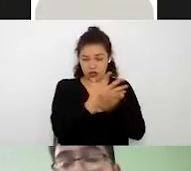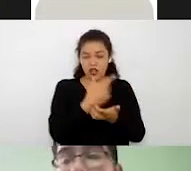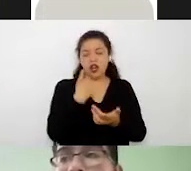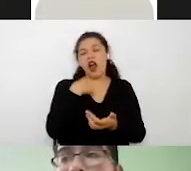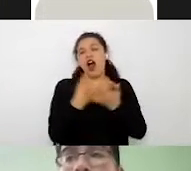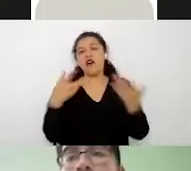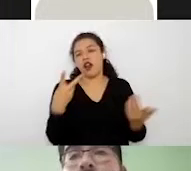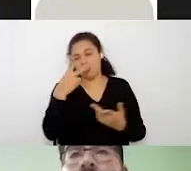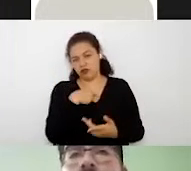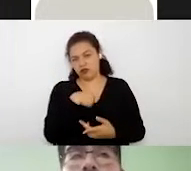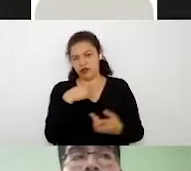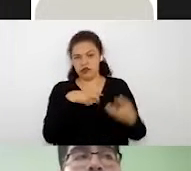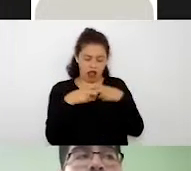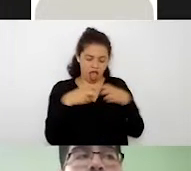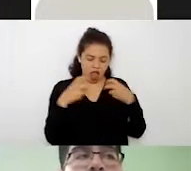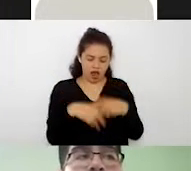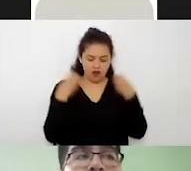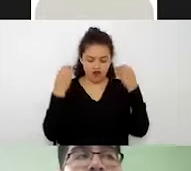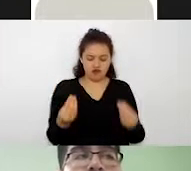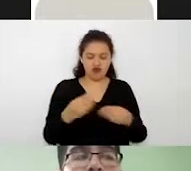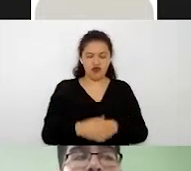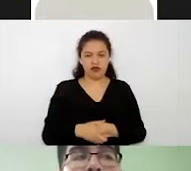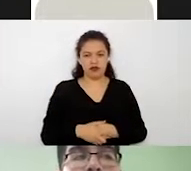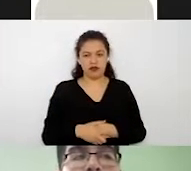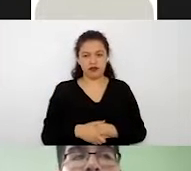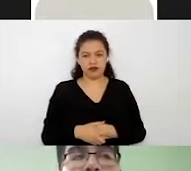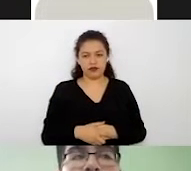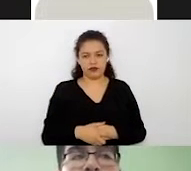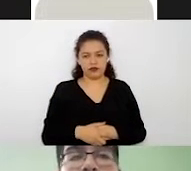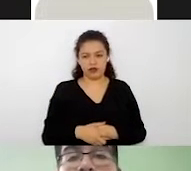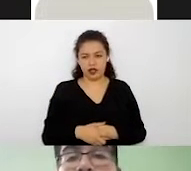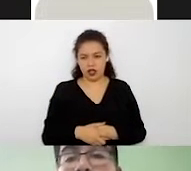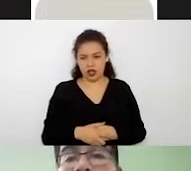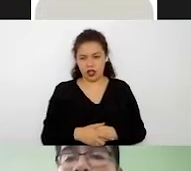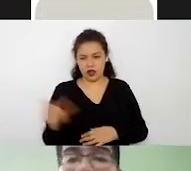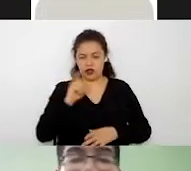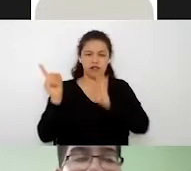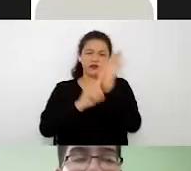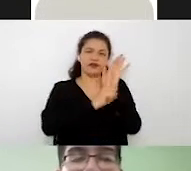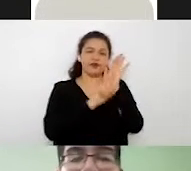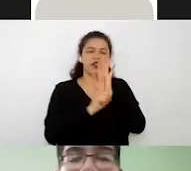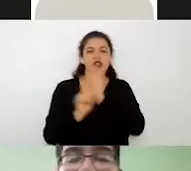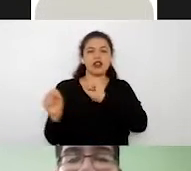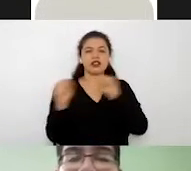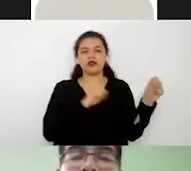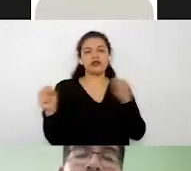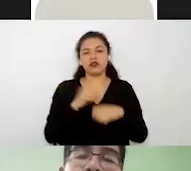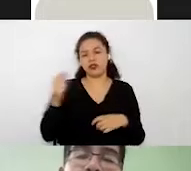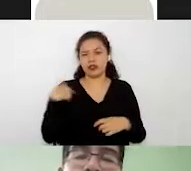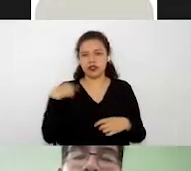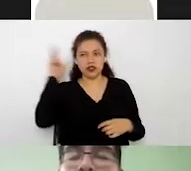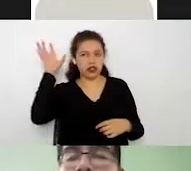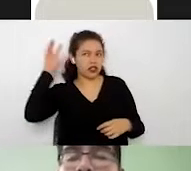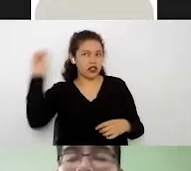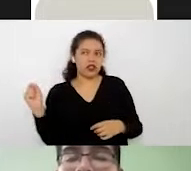yo soy muy nervioso y pues cuando escucho que suena la alerta sísmica me quedo paralizado, pero